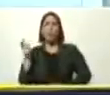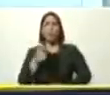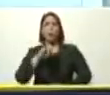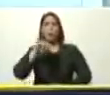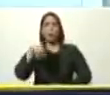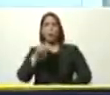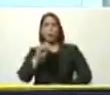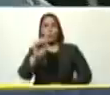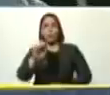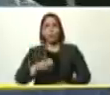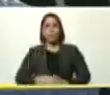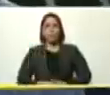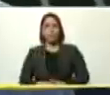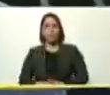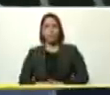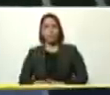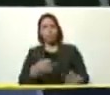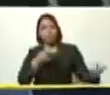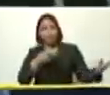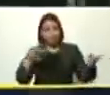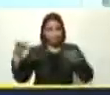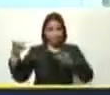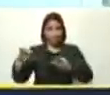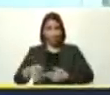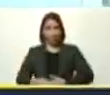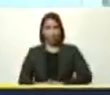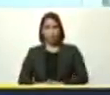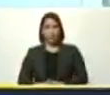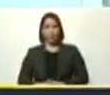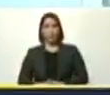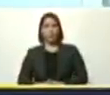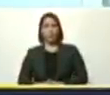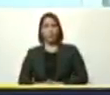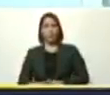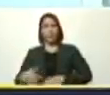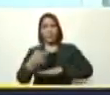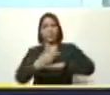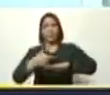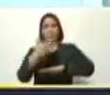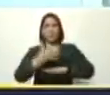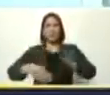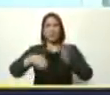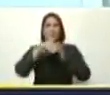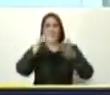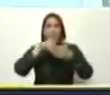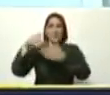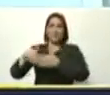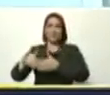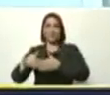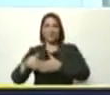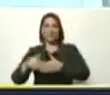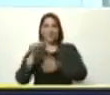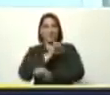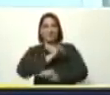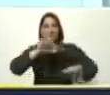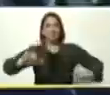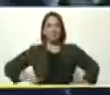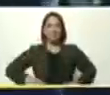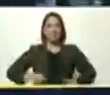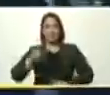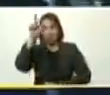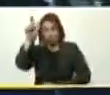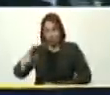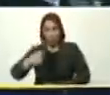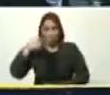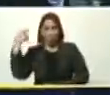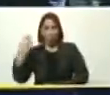Vázquez, bienvenido. El gobernador electo de Portuguesa, Primitivo